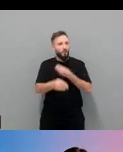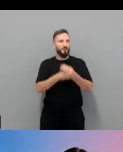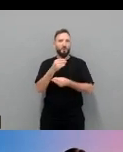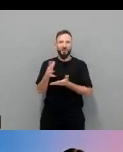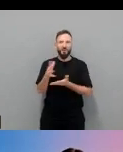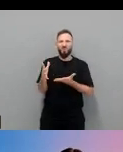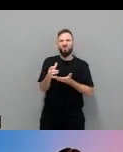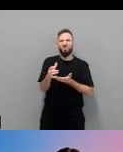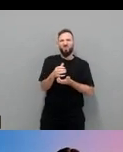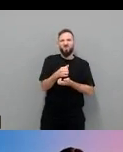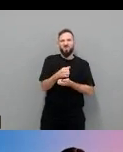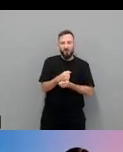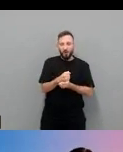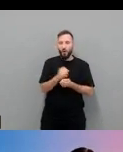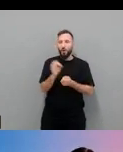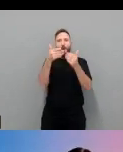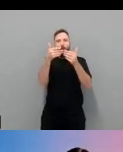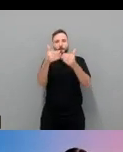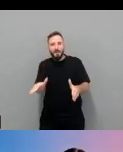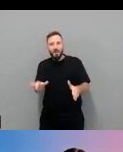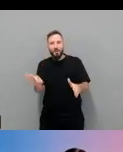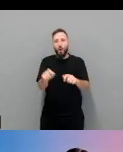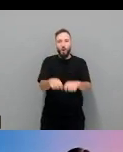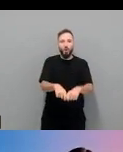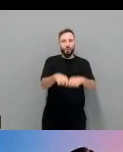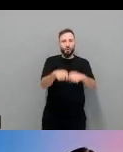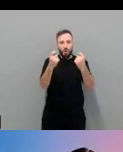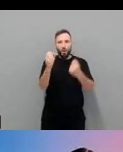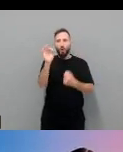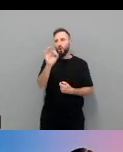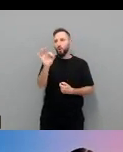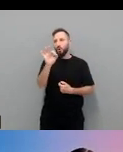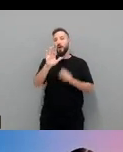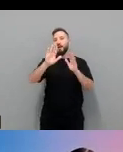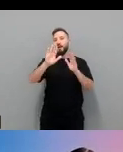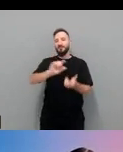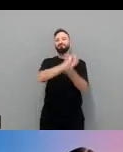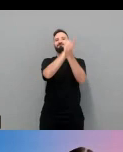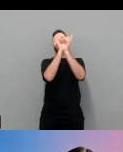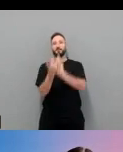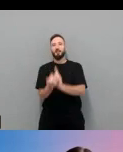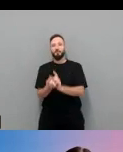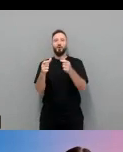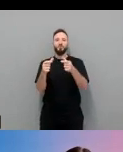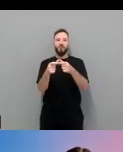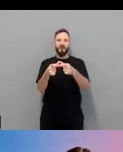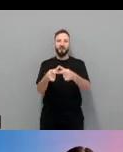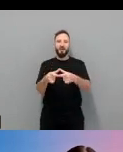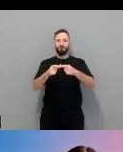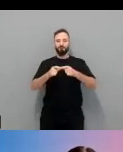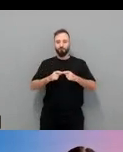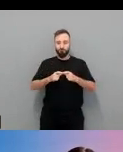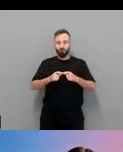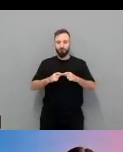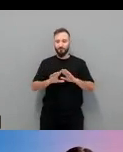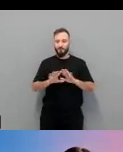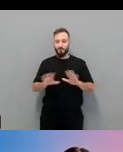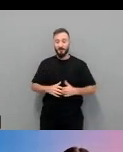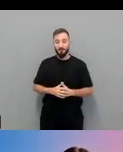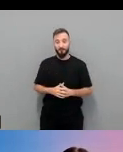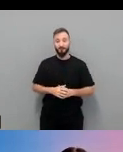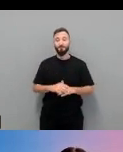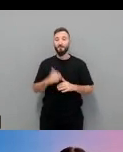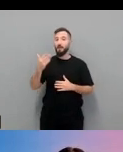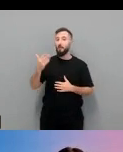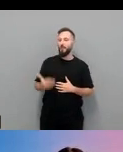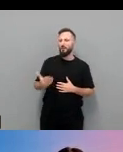y os extraviaban, os estropeaban, y esto, bueno, viene a facilitarnos, ¿no? Lo